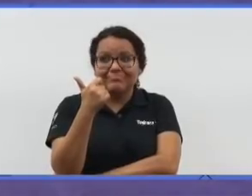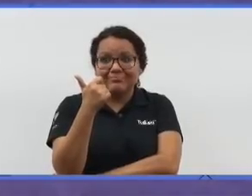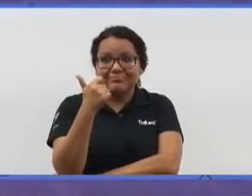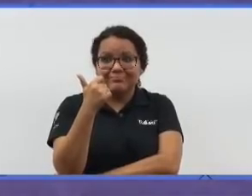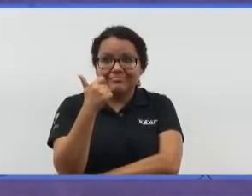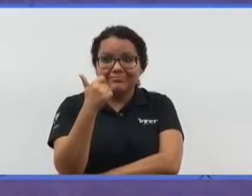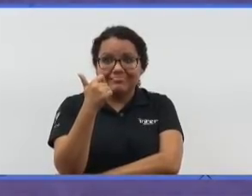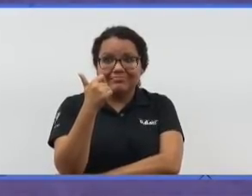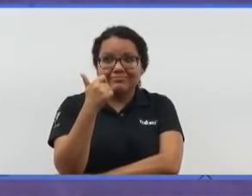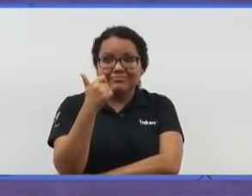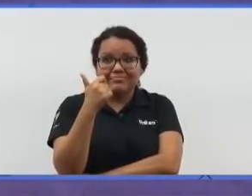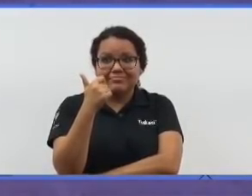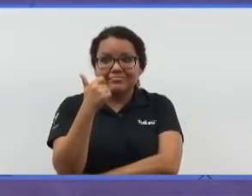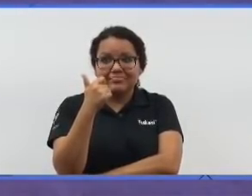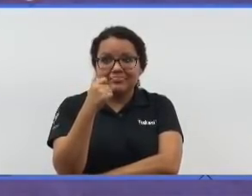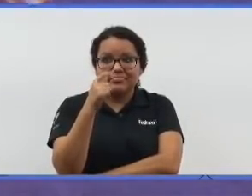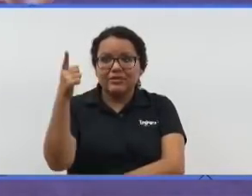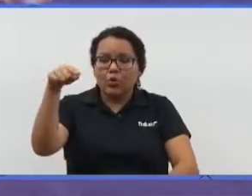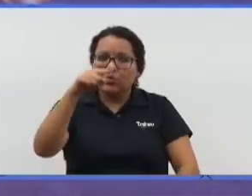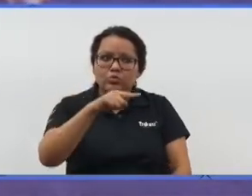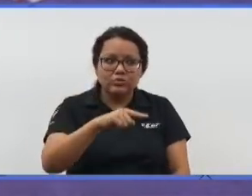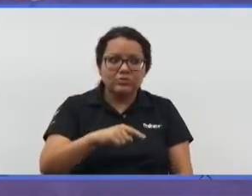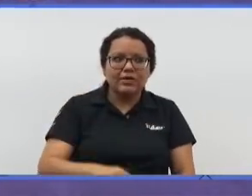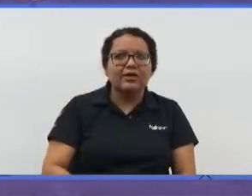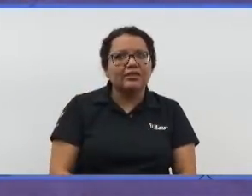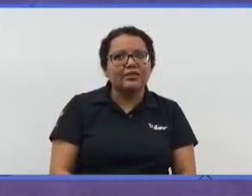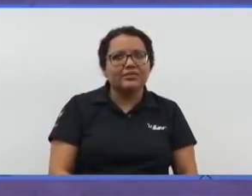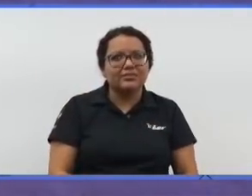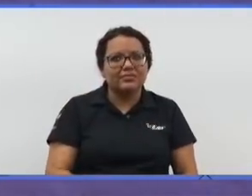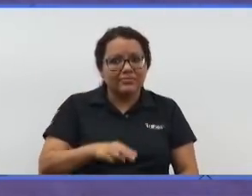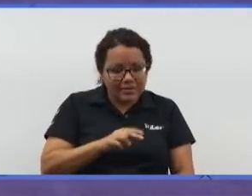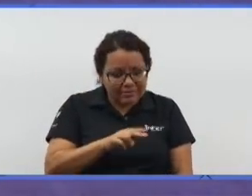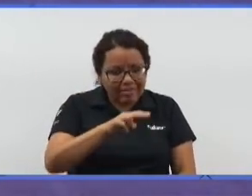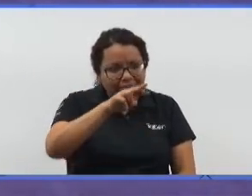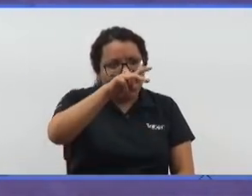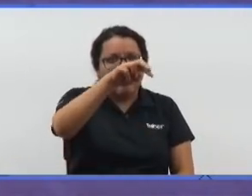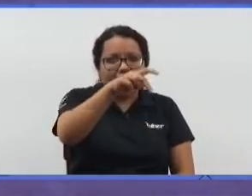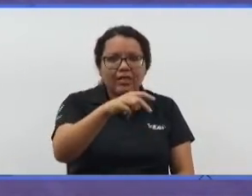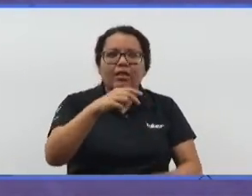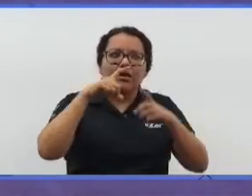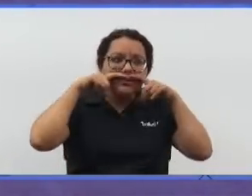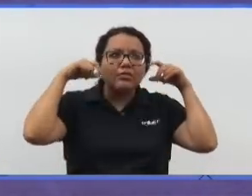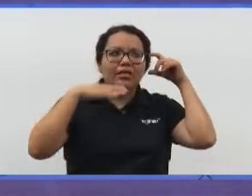algunos agarres acueste su bala con mascarilla a los 52 años